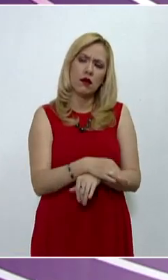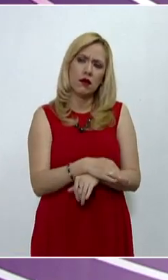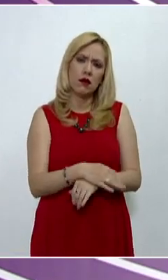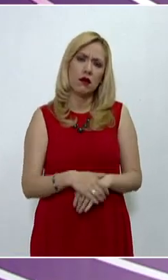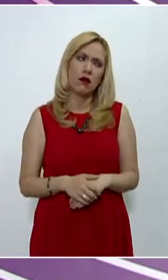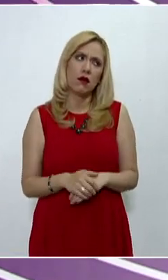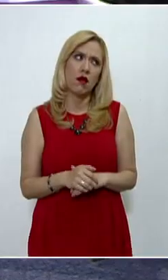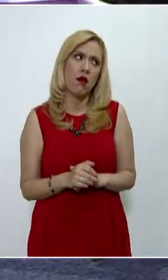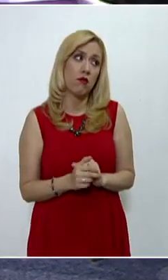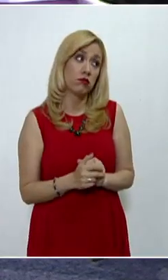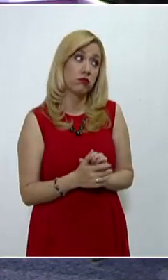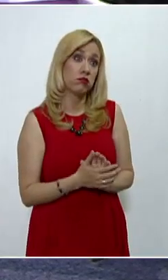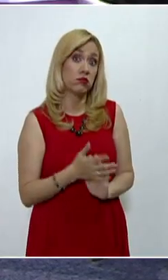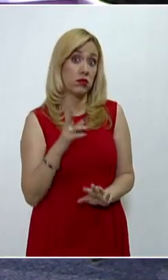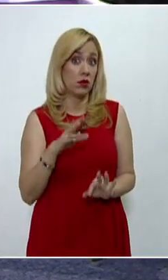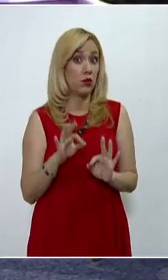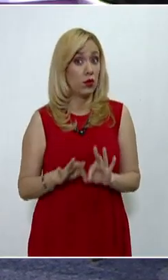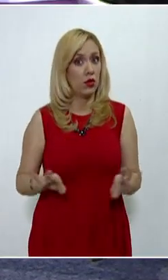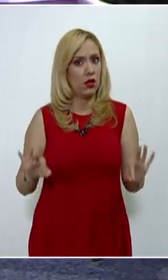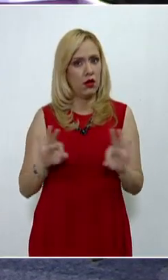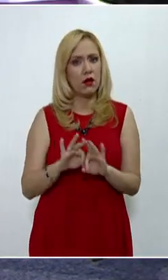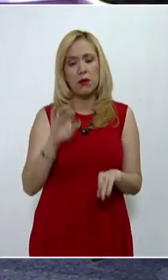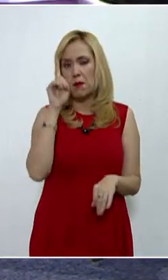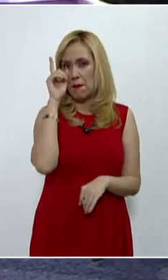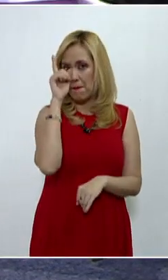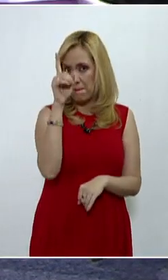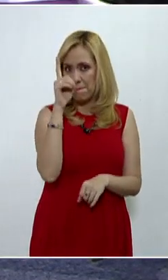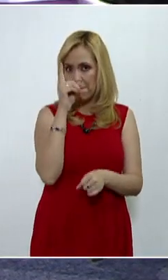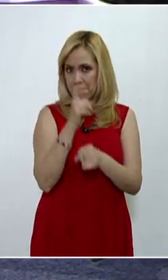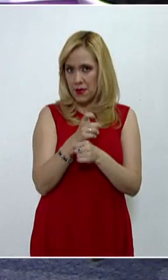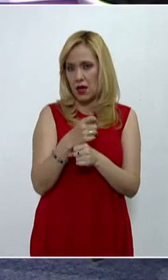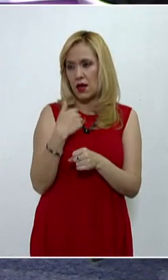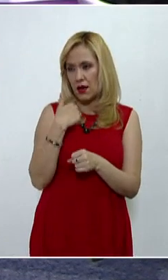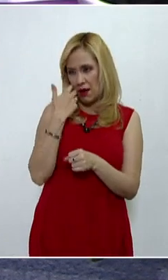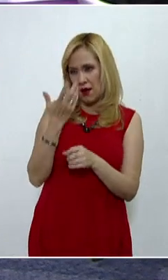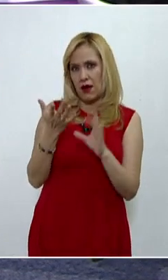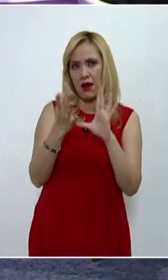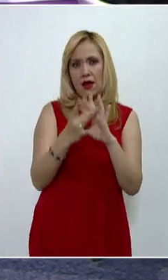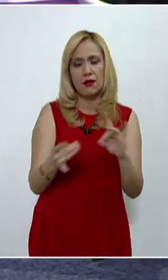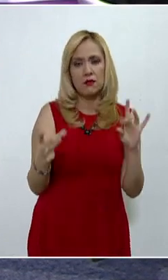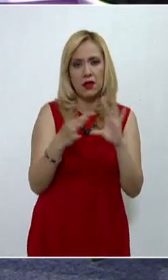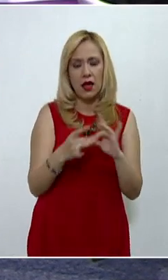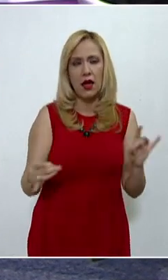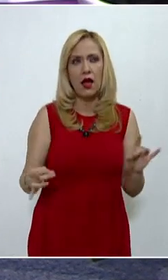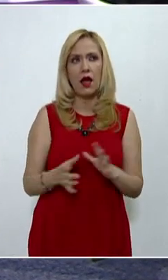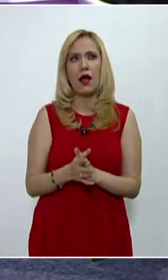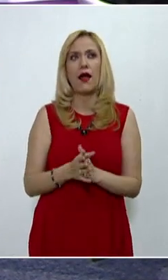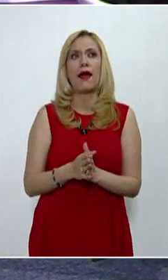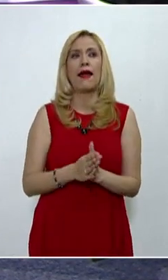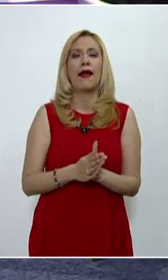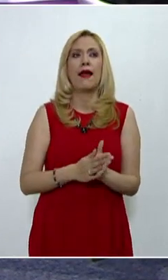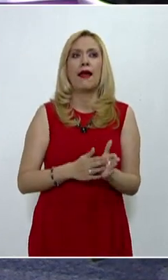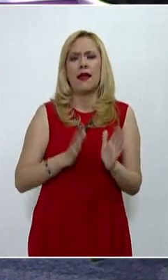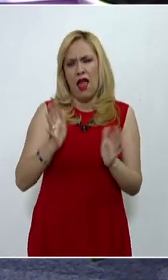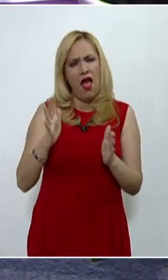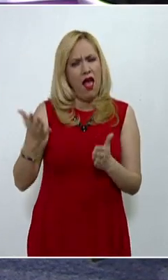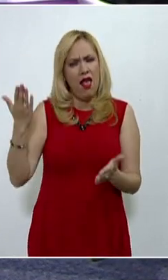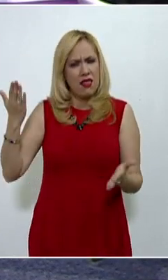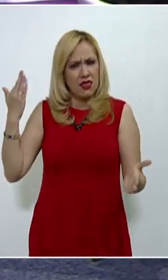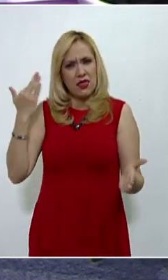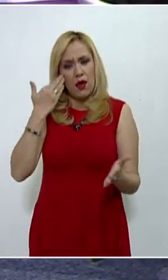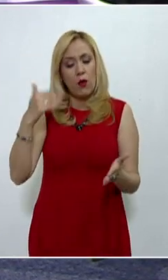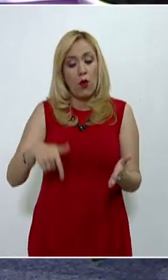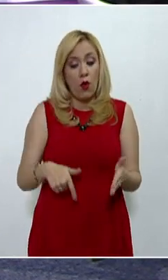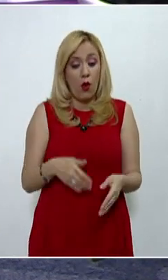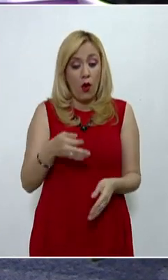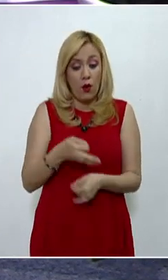parece importante como idea general primero explicar, si me permites, que claro. Estamos transitando, aunque ya hace mucho tiempo estamos en ese